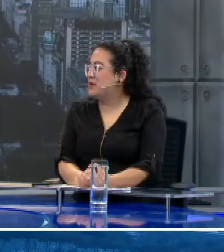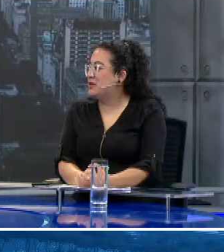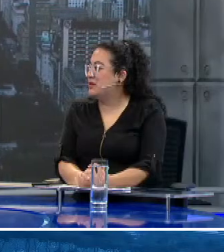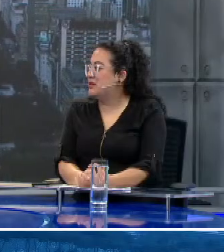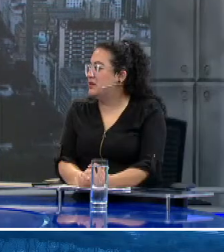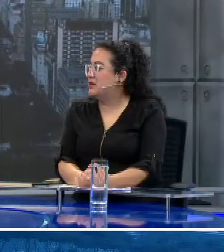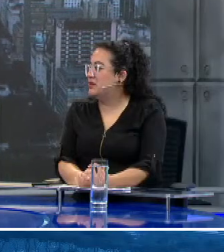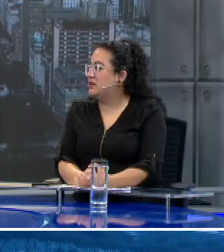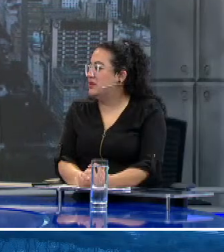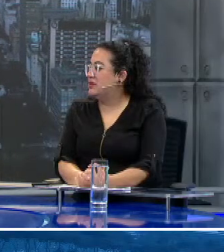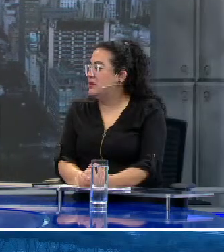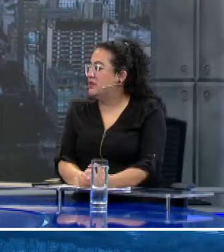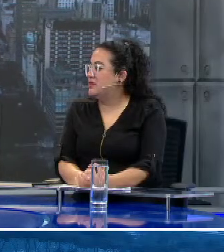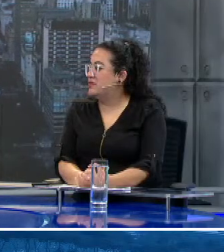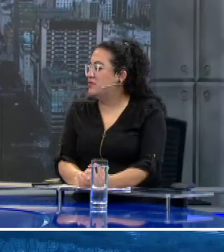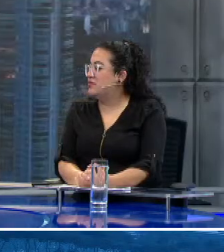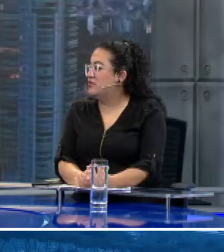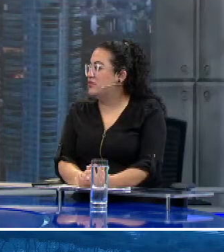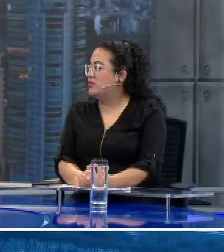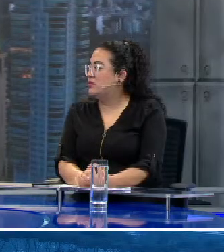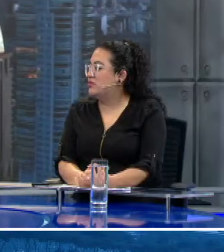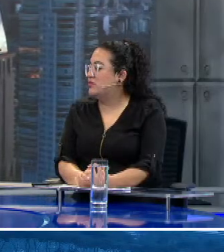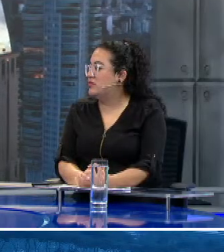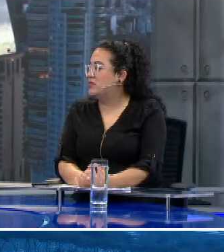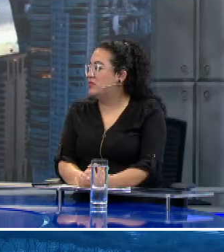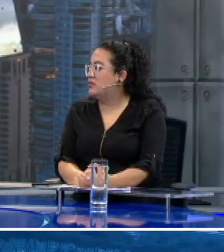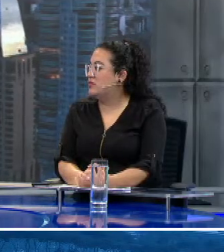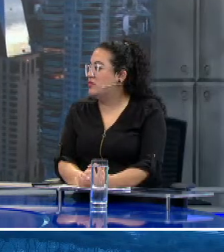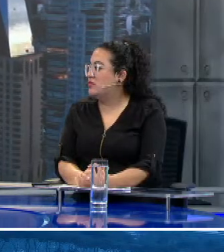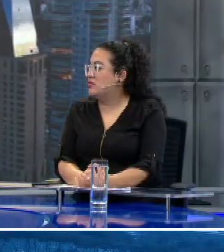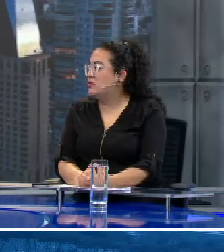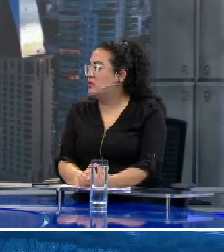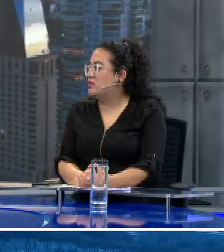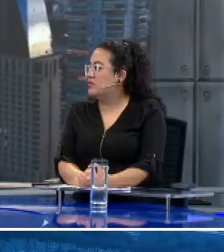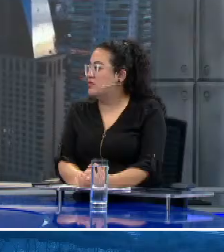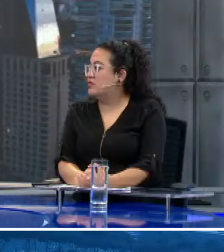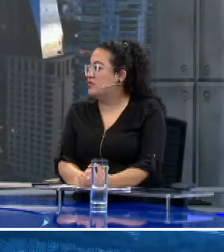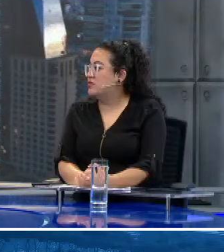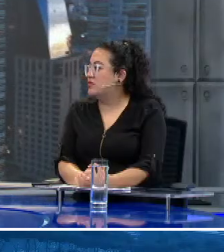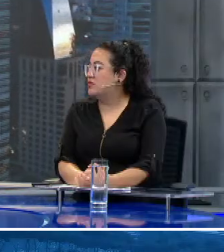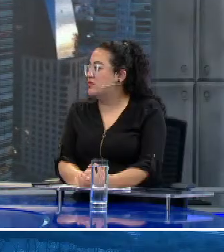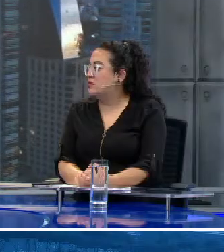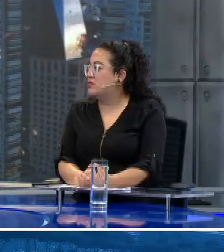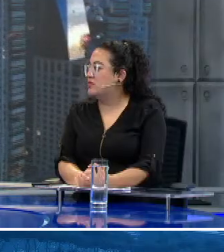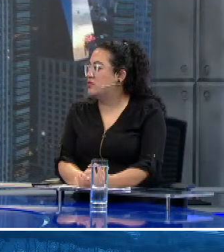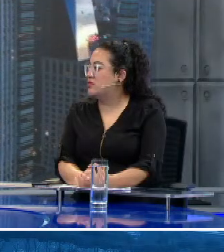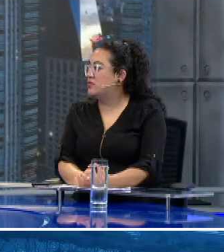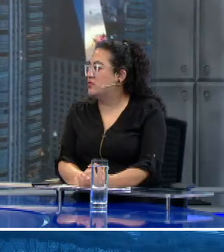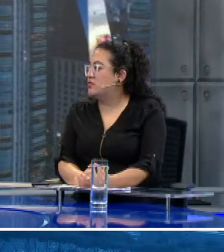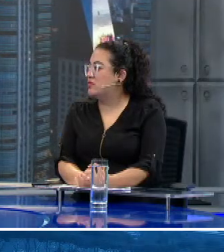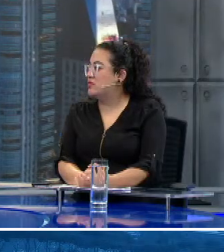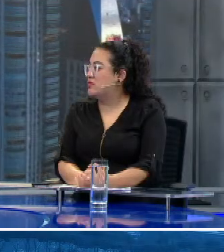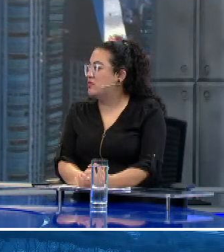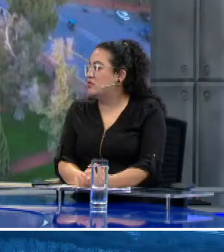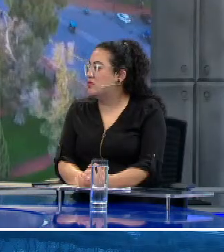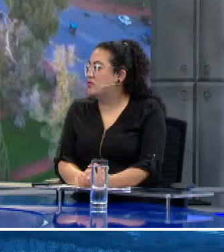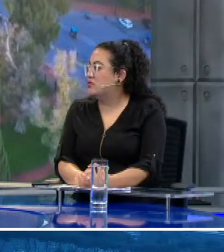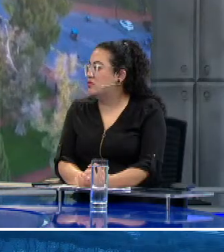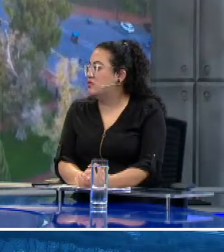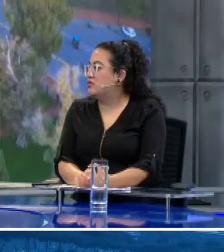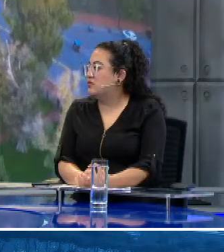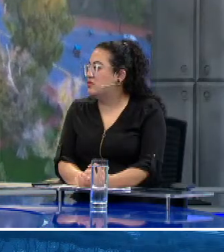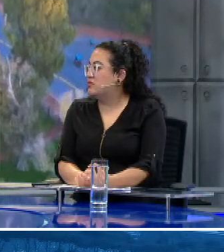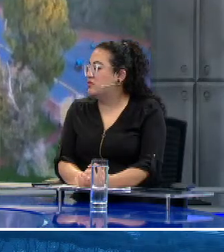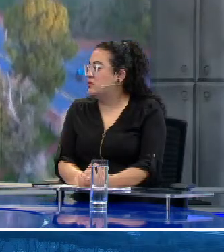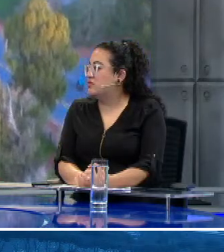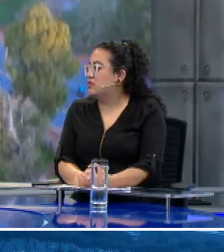suspendiera la sesión que estaba prevista, que era la interpelación a los funcionarios, así que tuvieron principalmente representantes, autoridades de